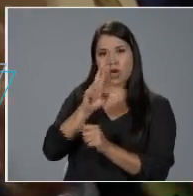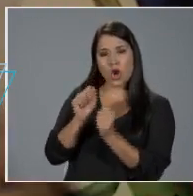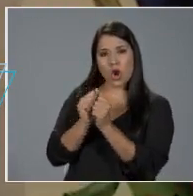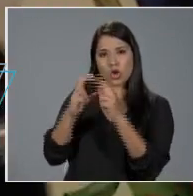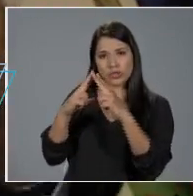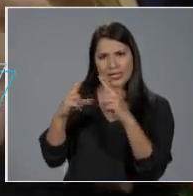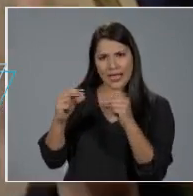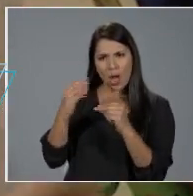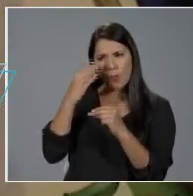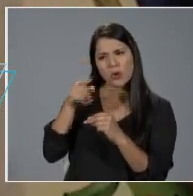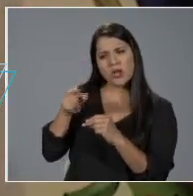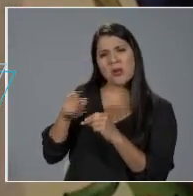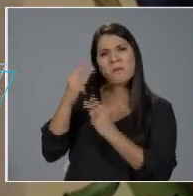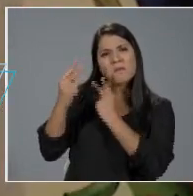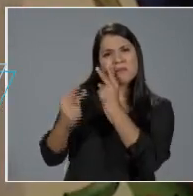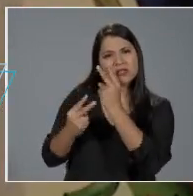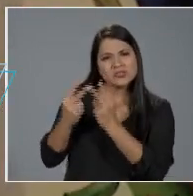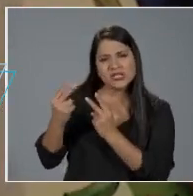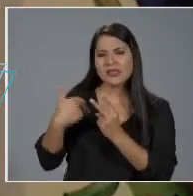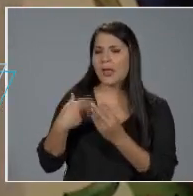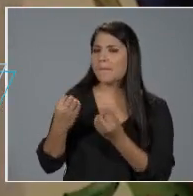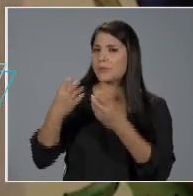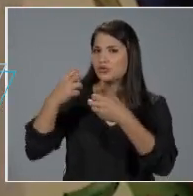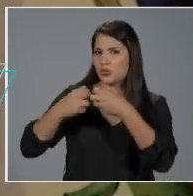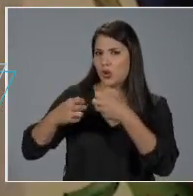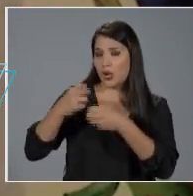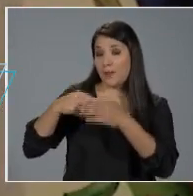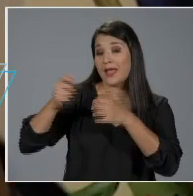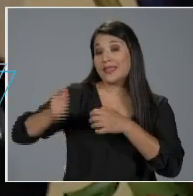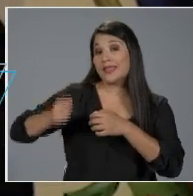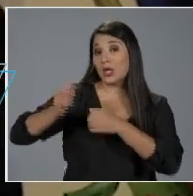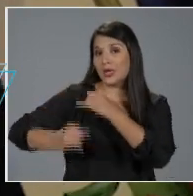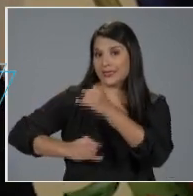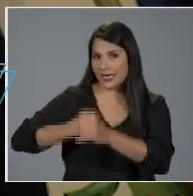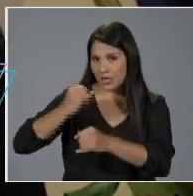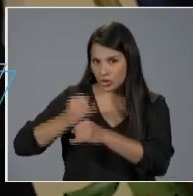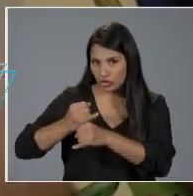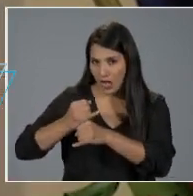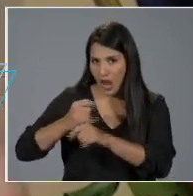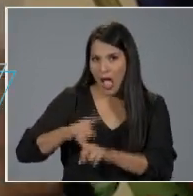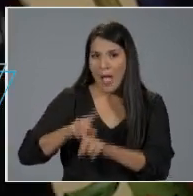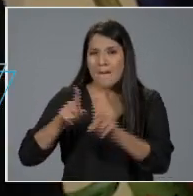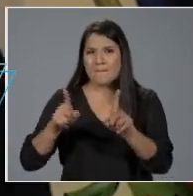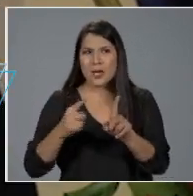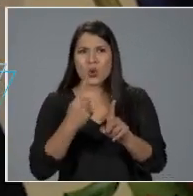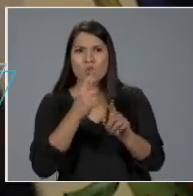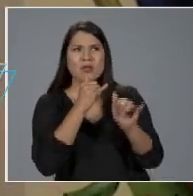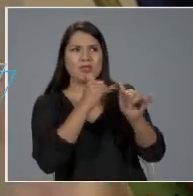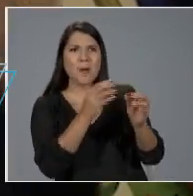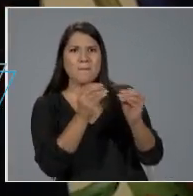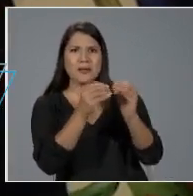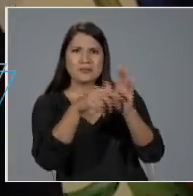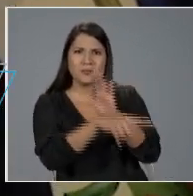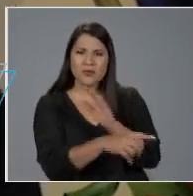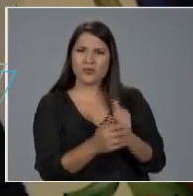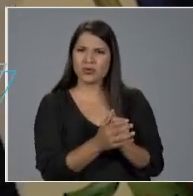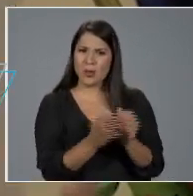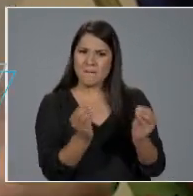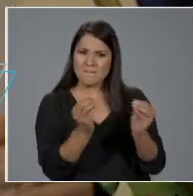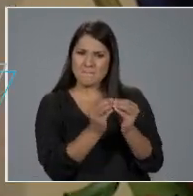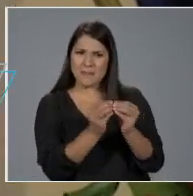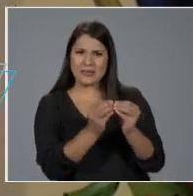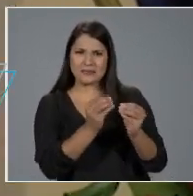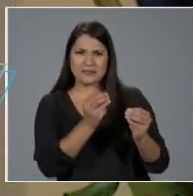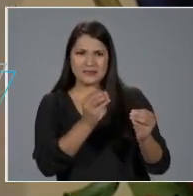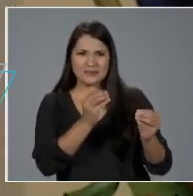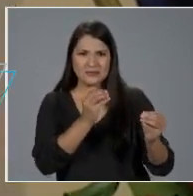vecinos y teníamos todos los problemas en el Tribunal Internacional de Justicia de La Haya, pero una denuncia más a fondo, mucho más